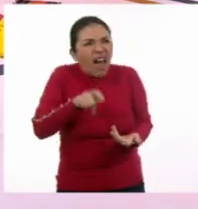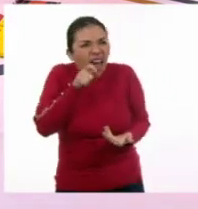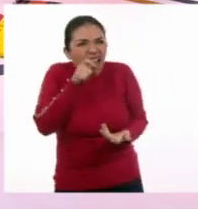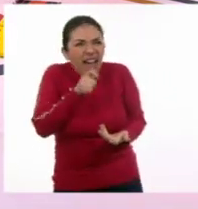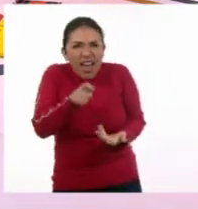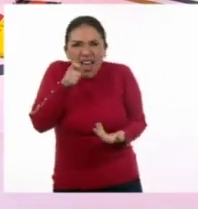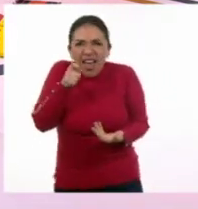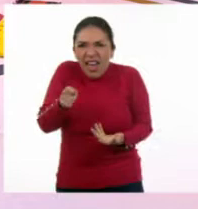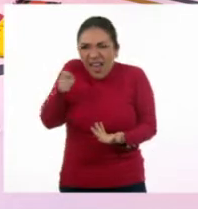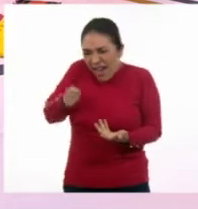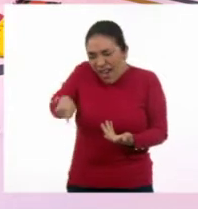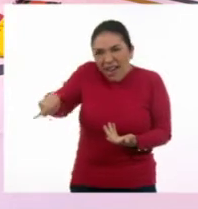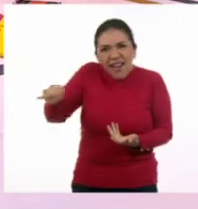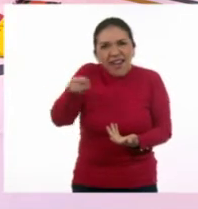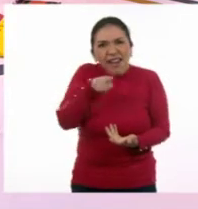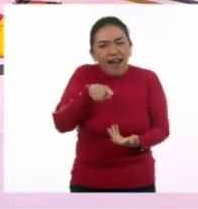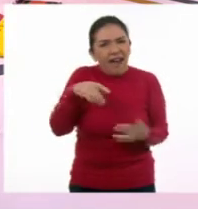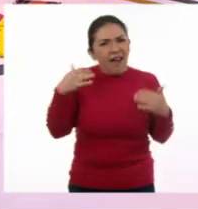tuvimos